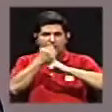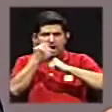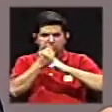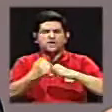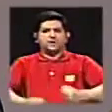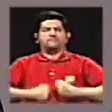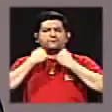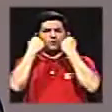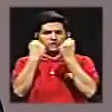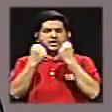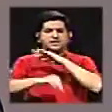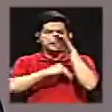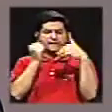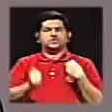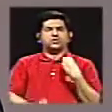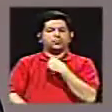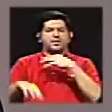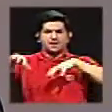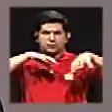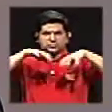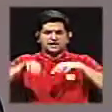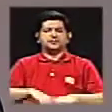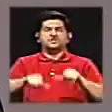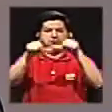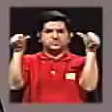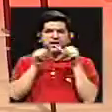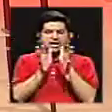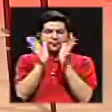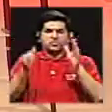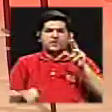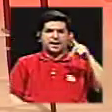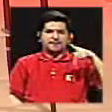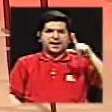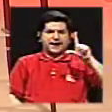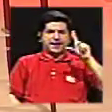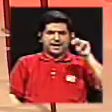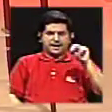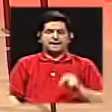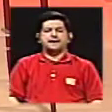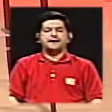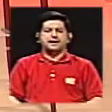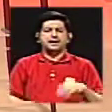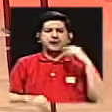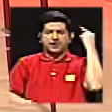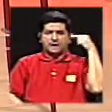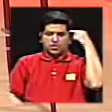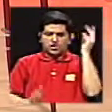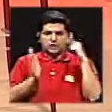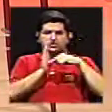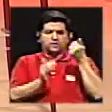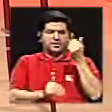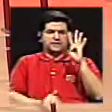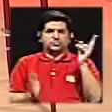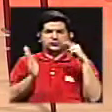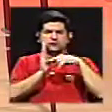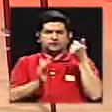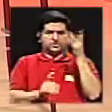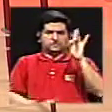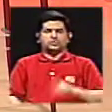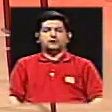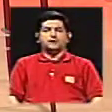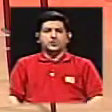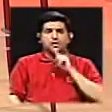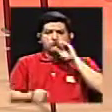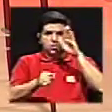y fortalecer a todos los miembros activos del sector público del PLN en la administración 2014-2018 y logro de objetivos